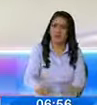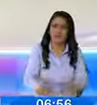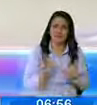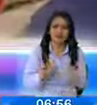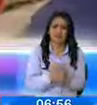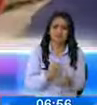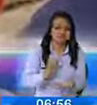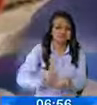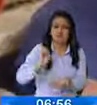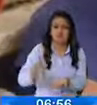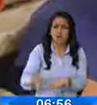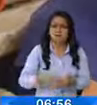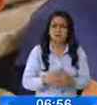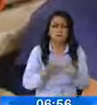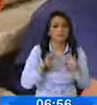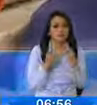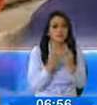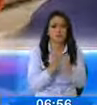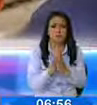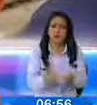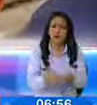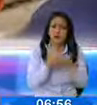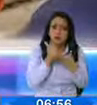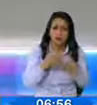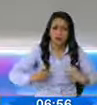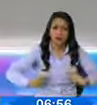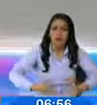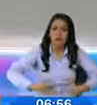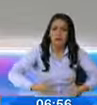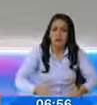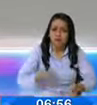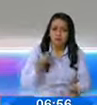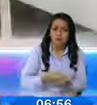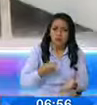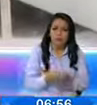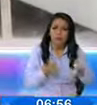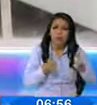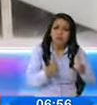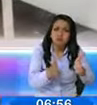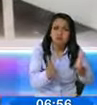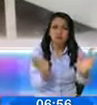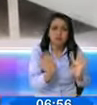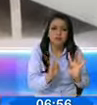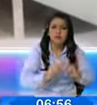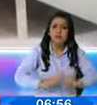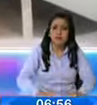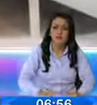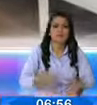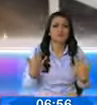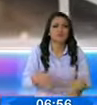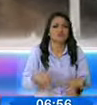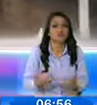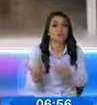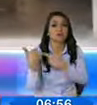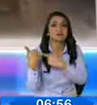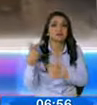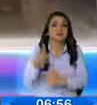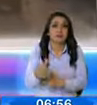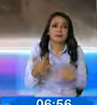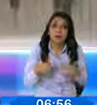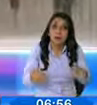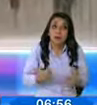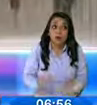la familia pide ayuda para cubrir los costos mortuorios de la menor que por ahora corren a cargo de su precaria